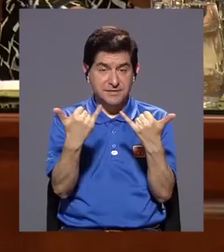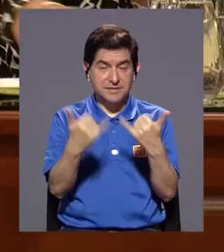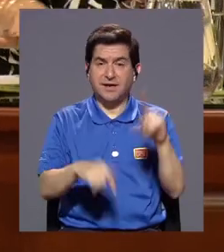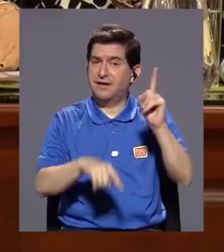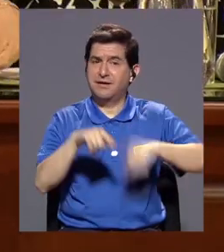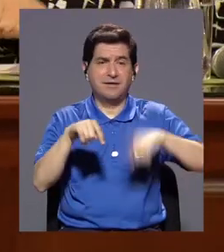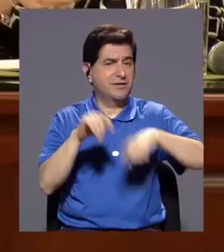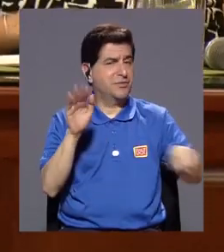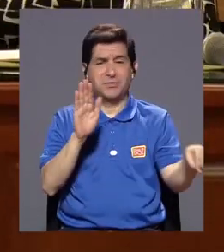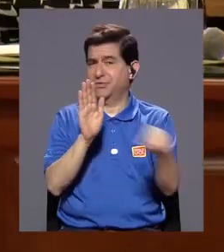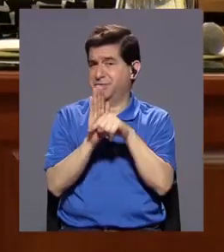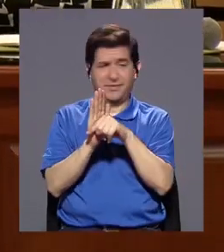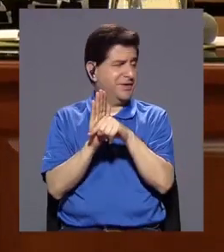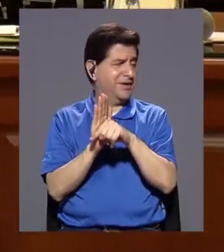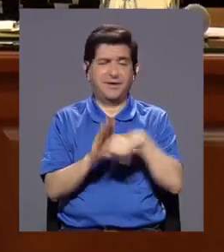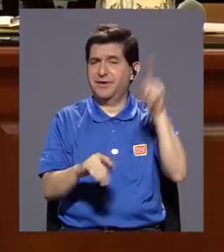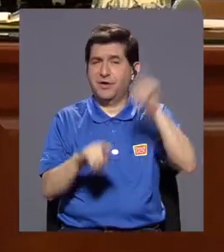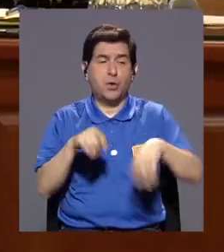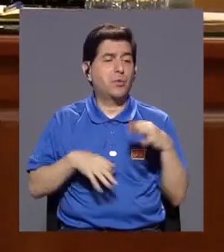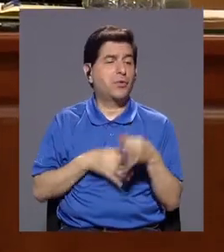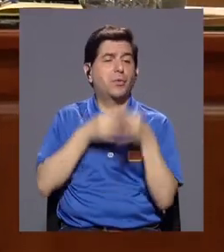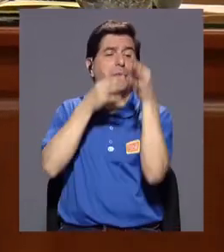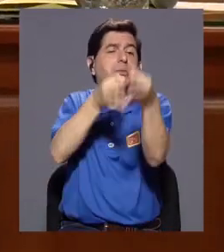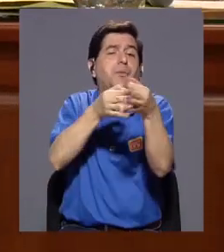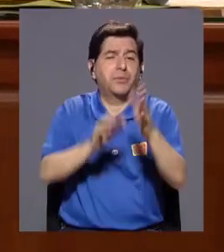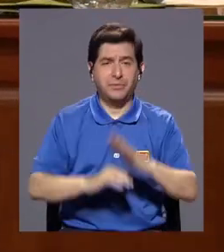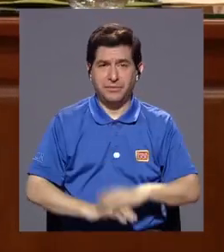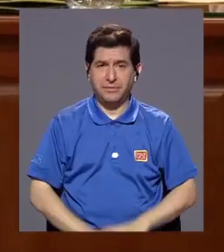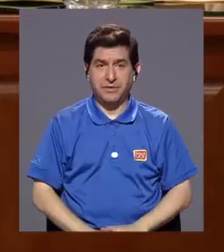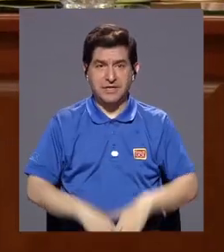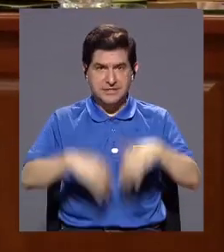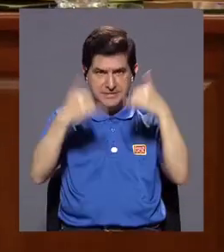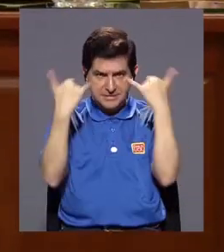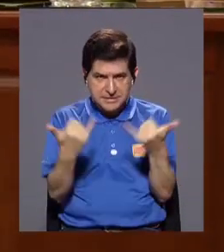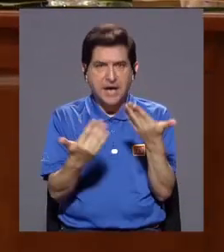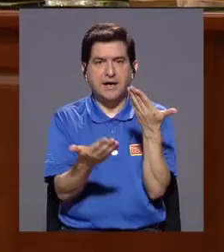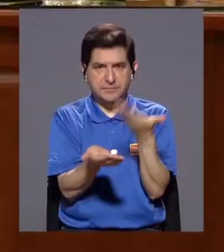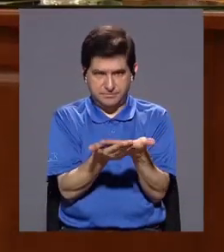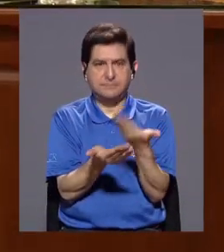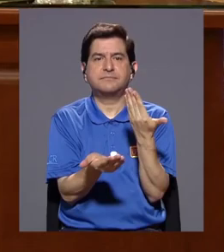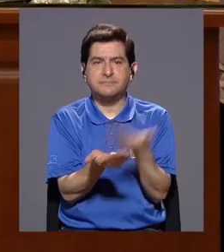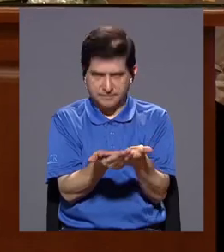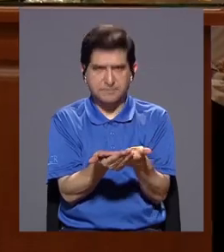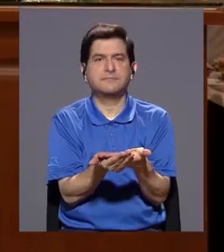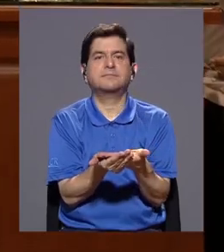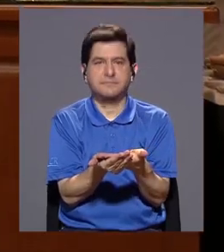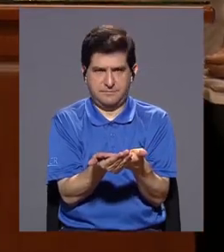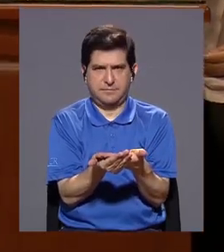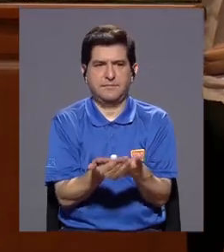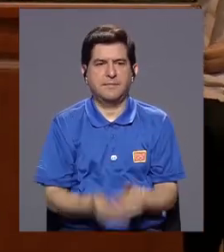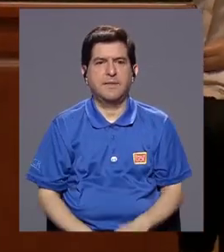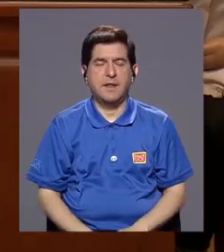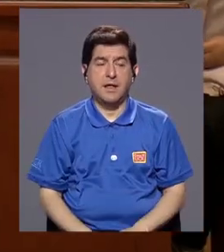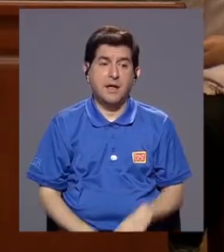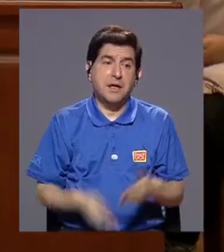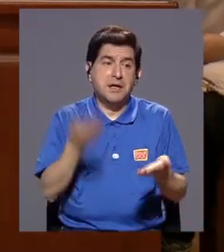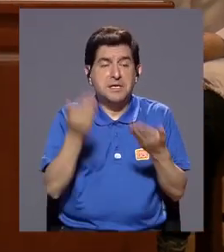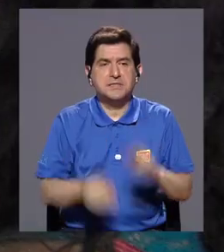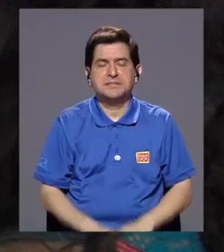puede negar, no se puede posponer, o sea, ya hay evidencia, al menos empírica, de